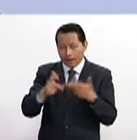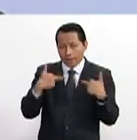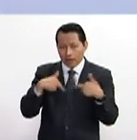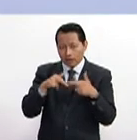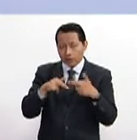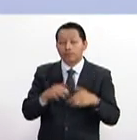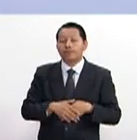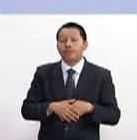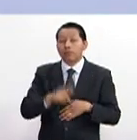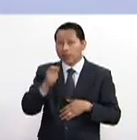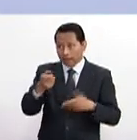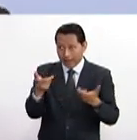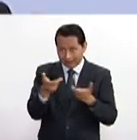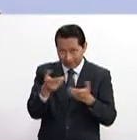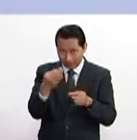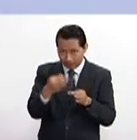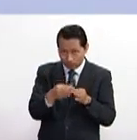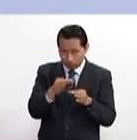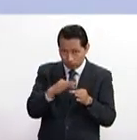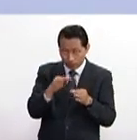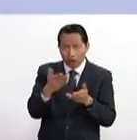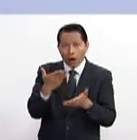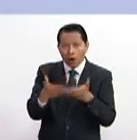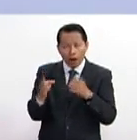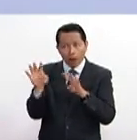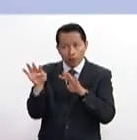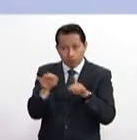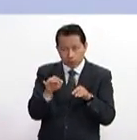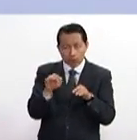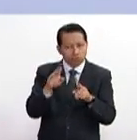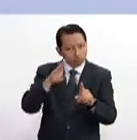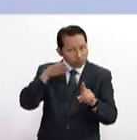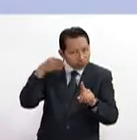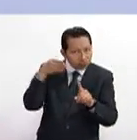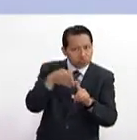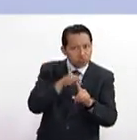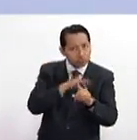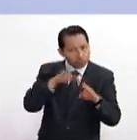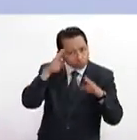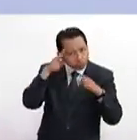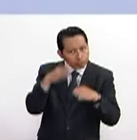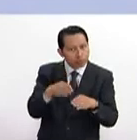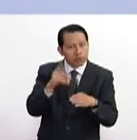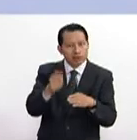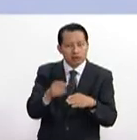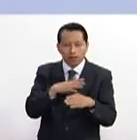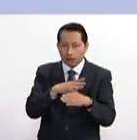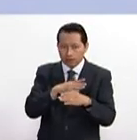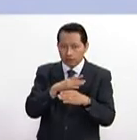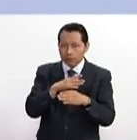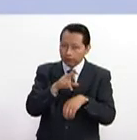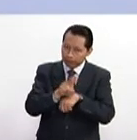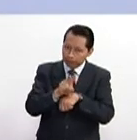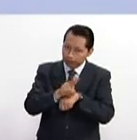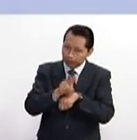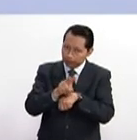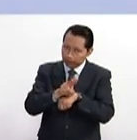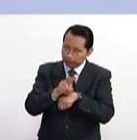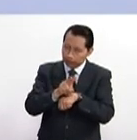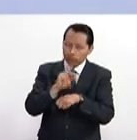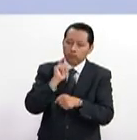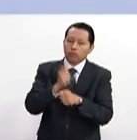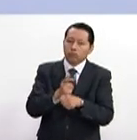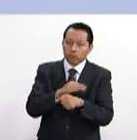Y después de hacer esto, volcarnos a hacer esta compulsa, a hacer esta auditoría que nos dio este